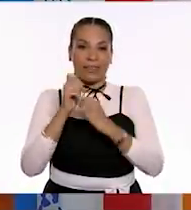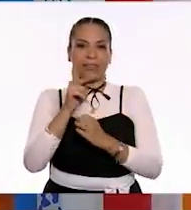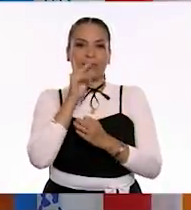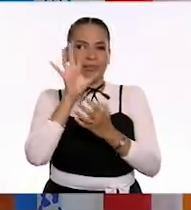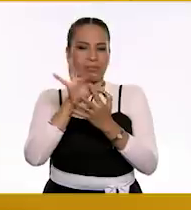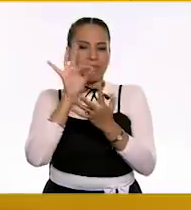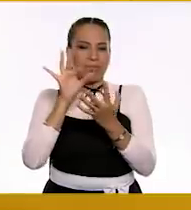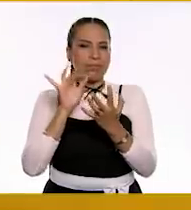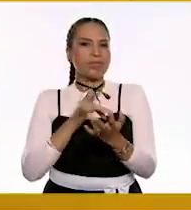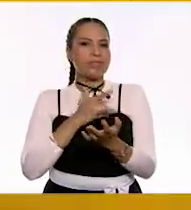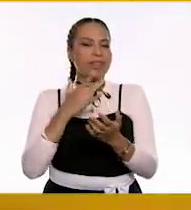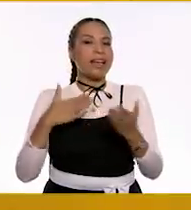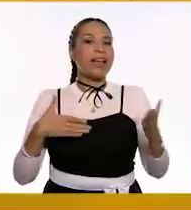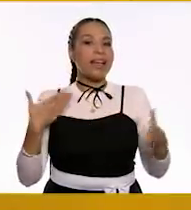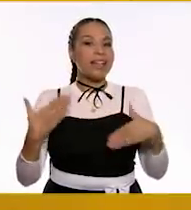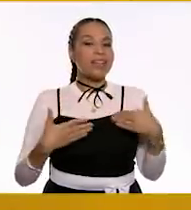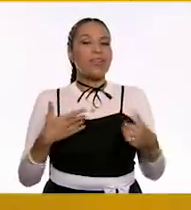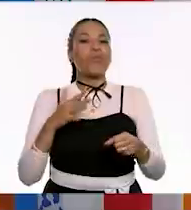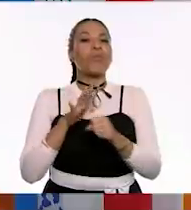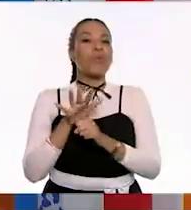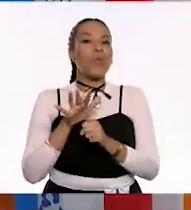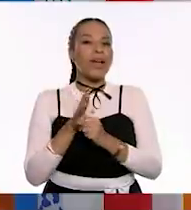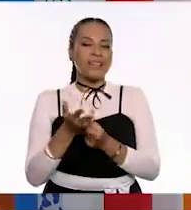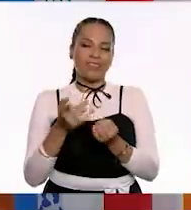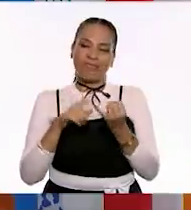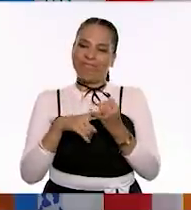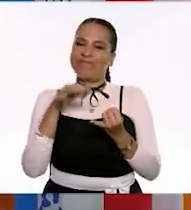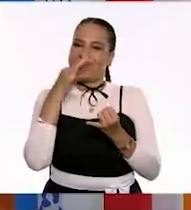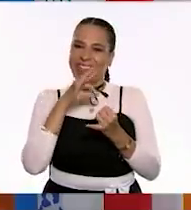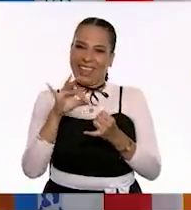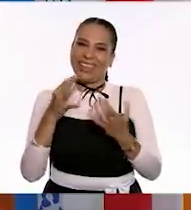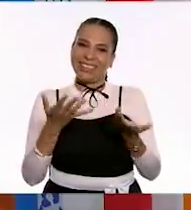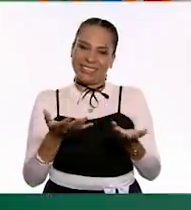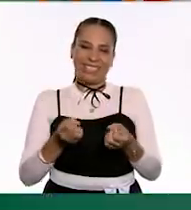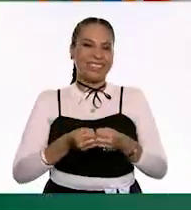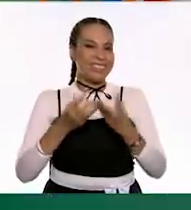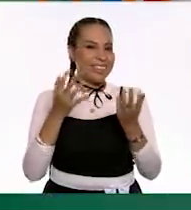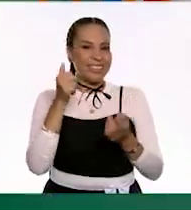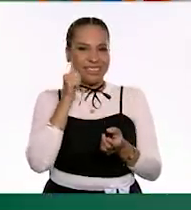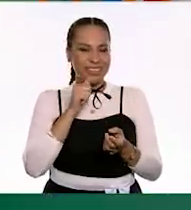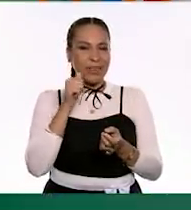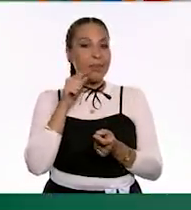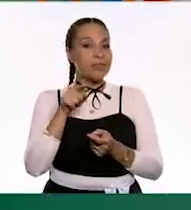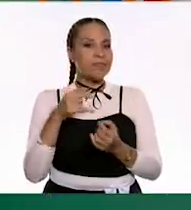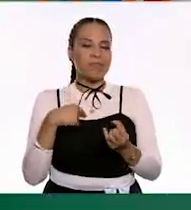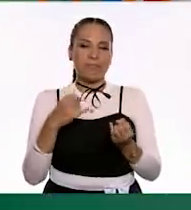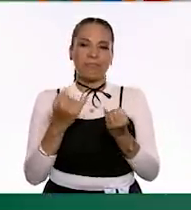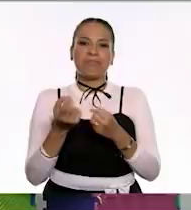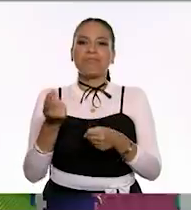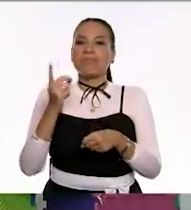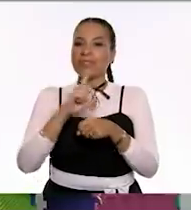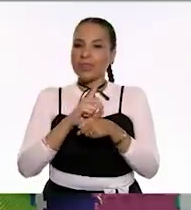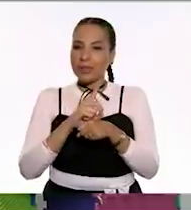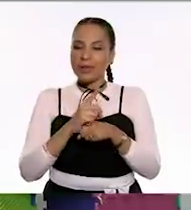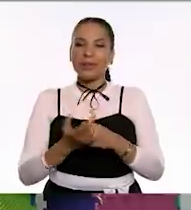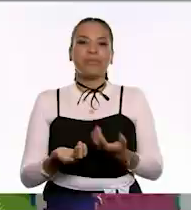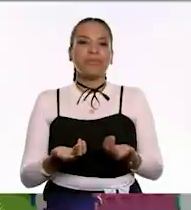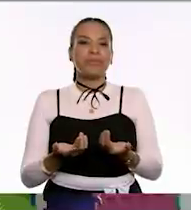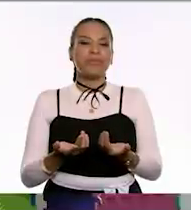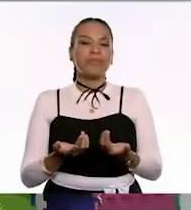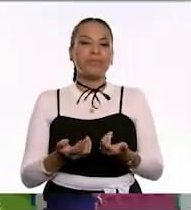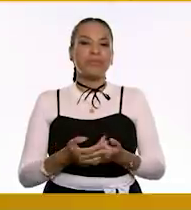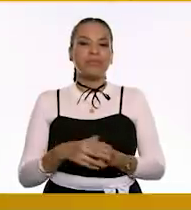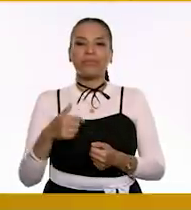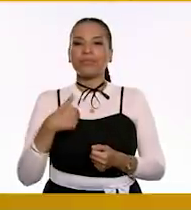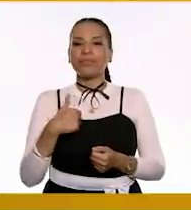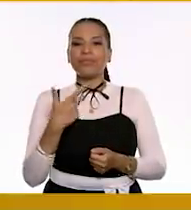palabras, ¿cuál te causa alegría? Ah, fiesta. Fiesta, claro, a mí siempre. Claro. ¿A ti? A mí día. Día. Día.